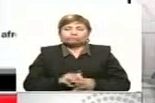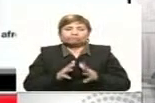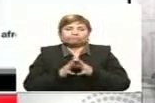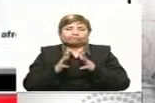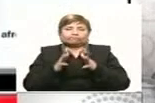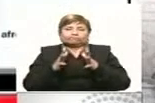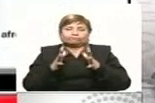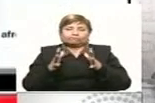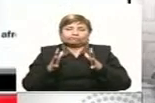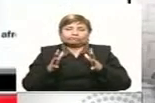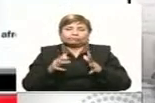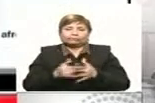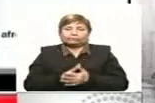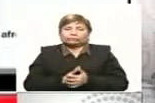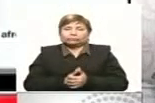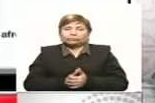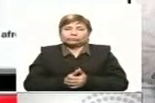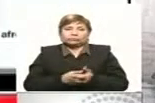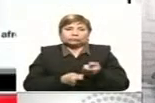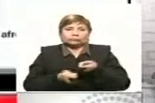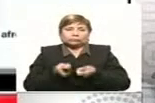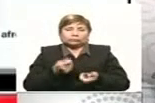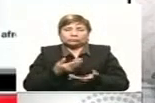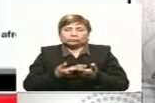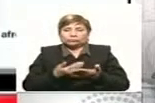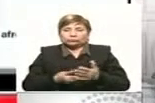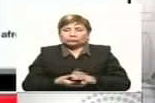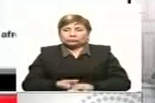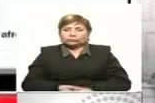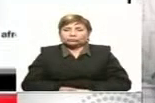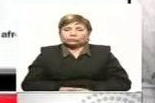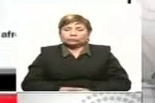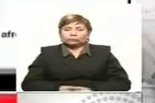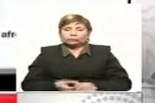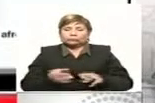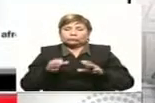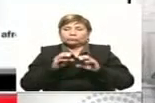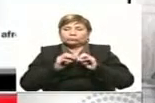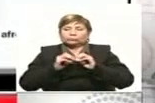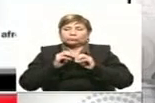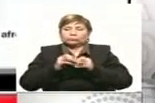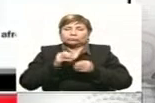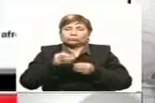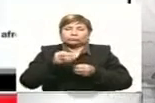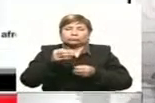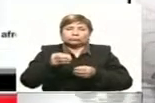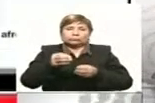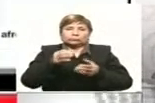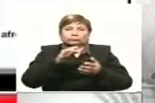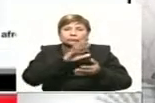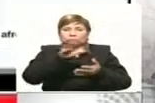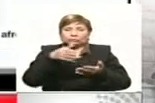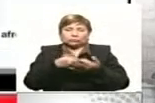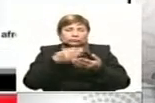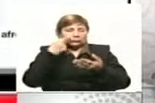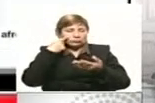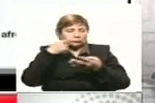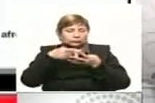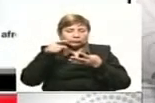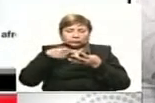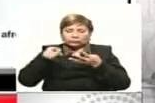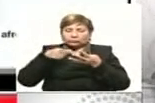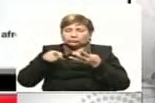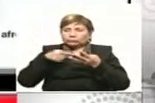bastante, yo diría, demasiado moderadas, porque deberíamos aspirar a barrer varios de